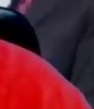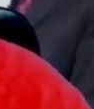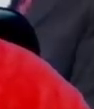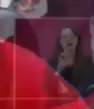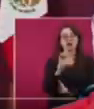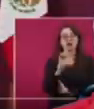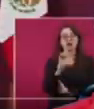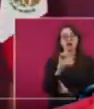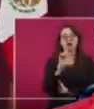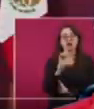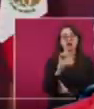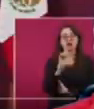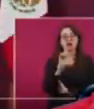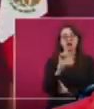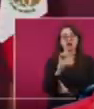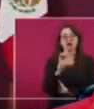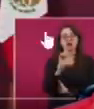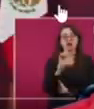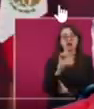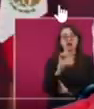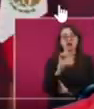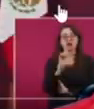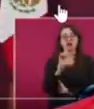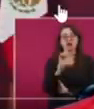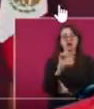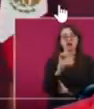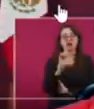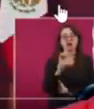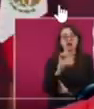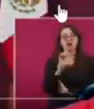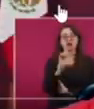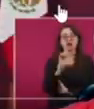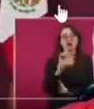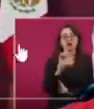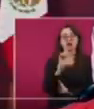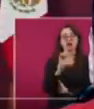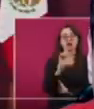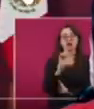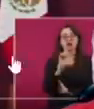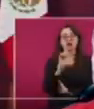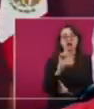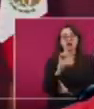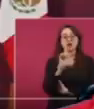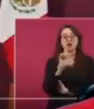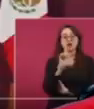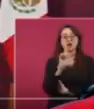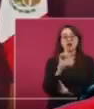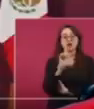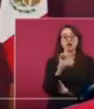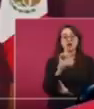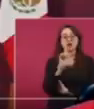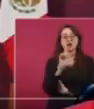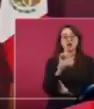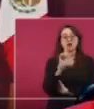esta información, amigos, porque de verdad que se brincaron la barda. Vamos escuchando, amigos,